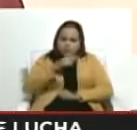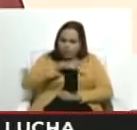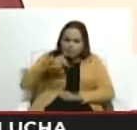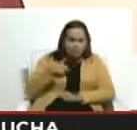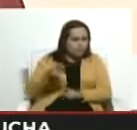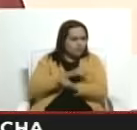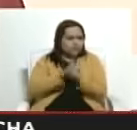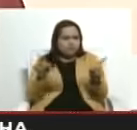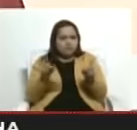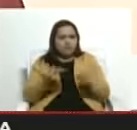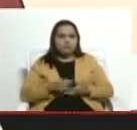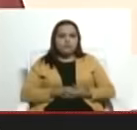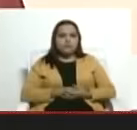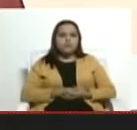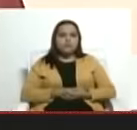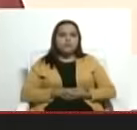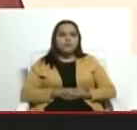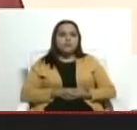estamos